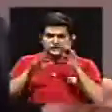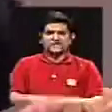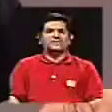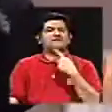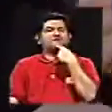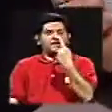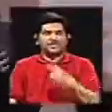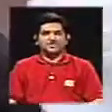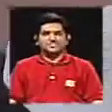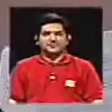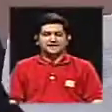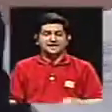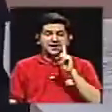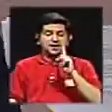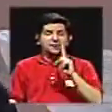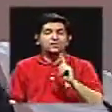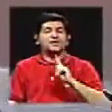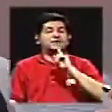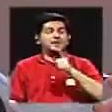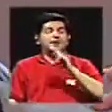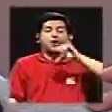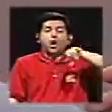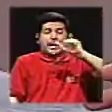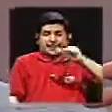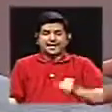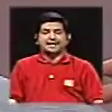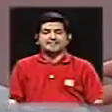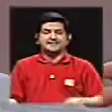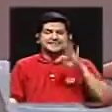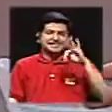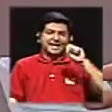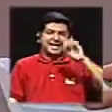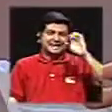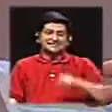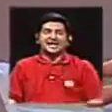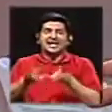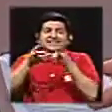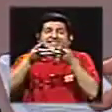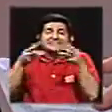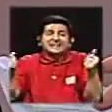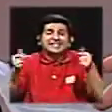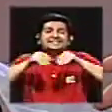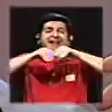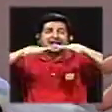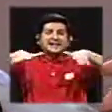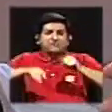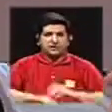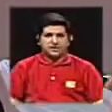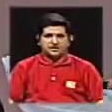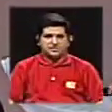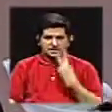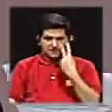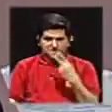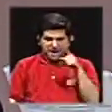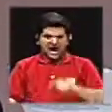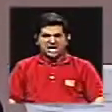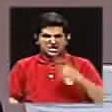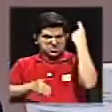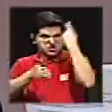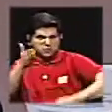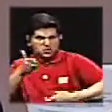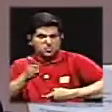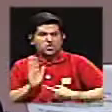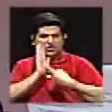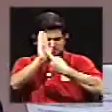dice? Una de las declaraciones de don Jorge, que el tribunal desmantele la red. ¿Ve el absolutismo que se le